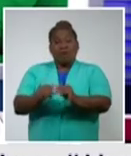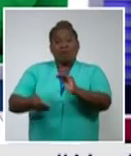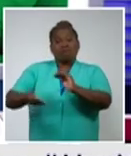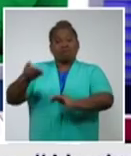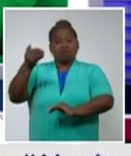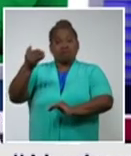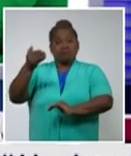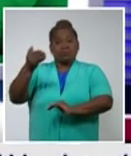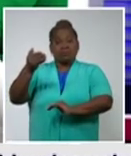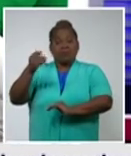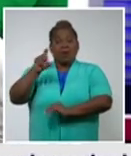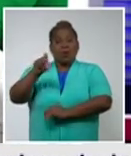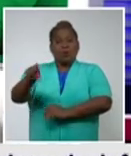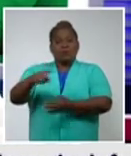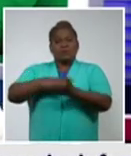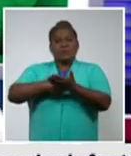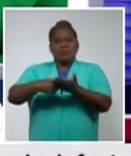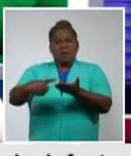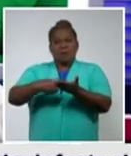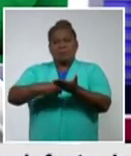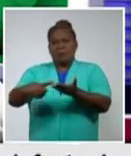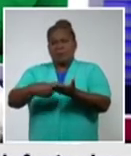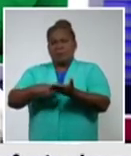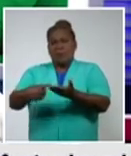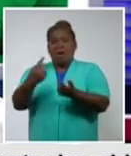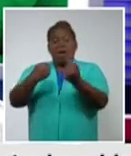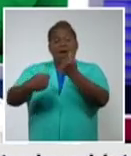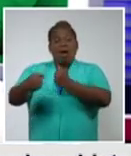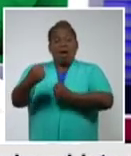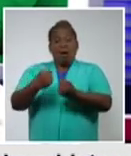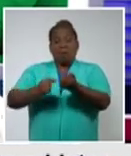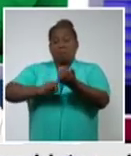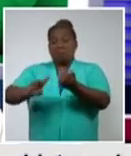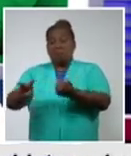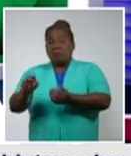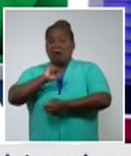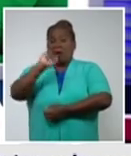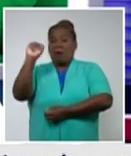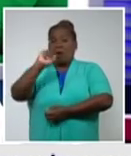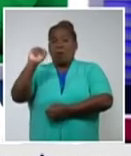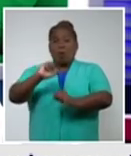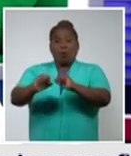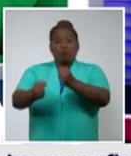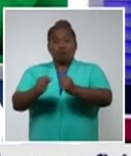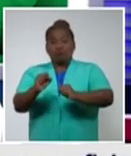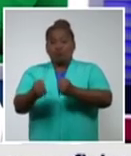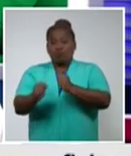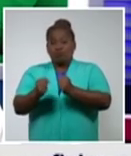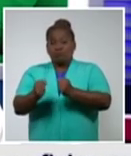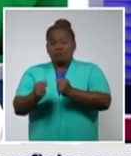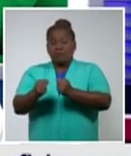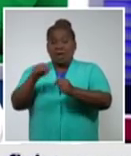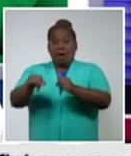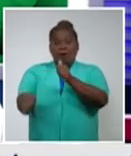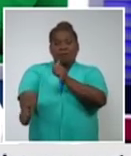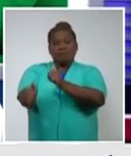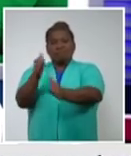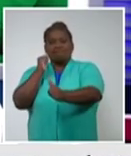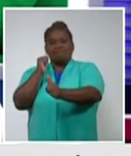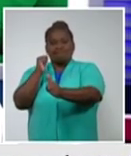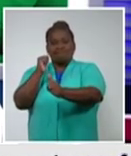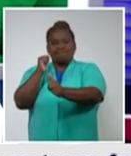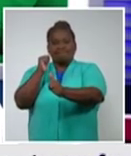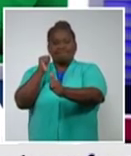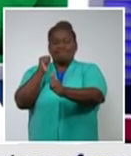semanas. Unas habían logrado un control, ahora han echado para atrás. No